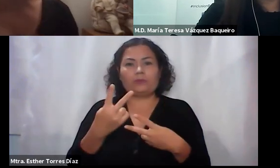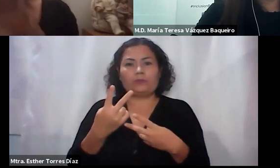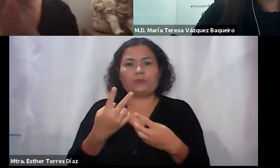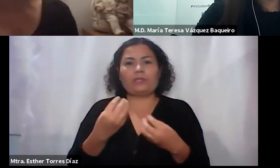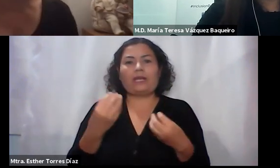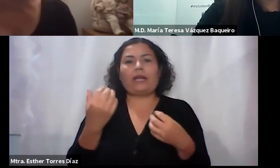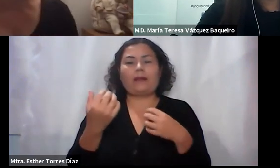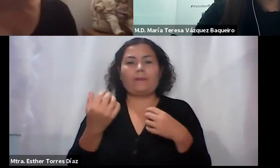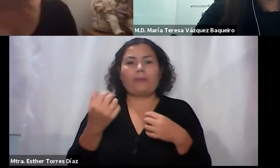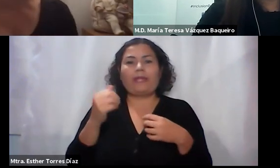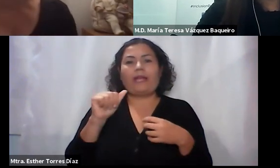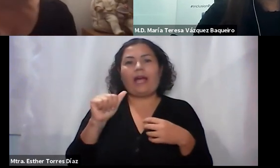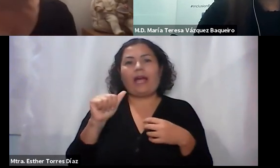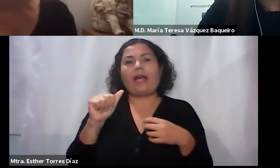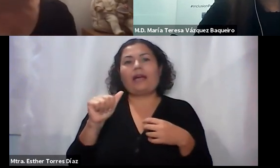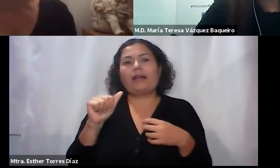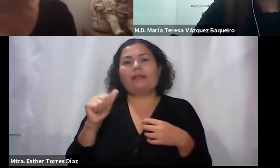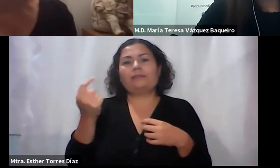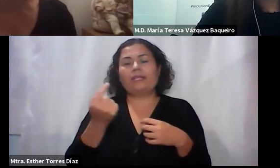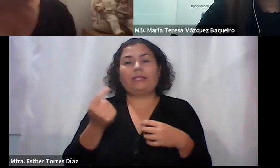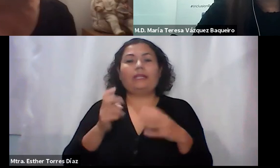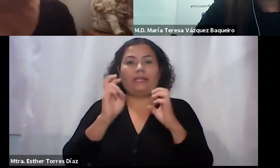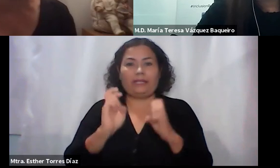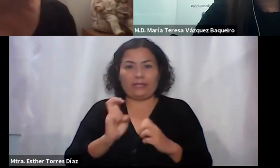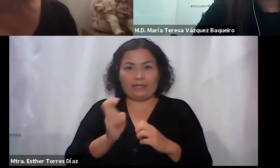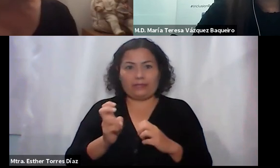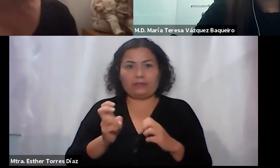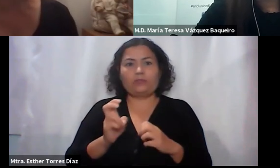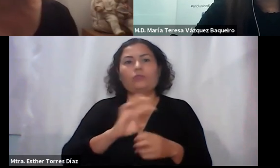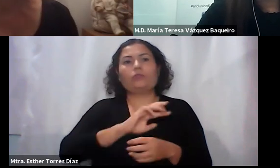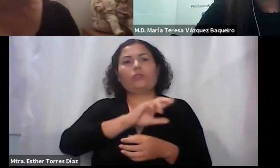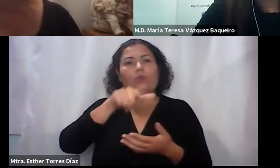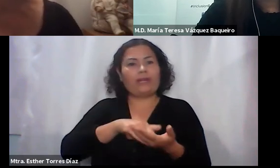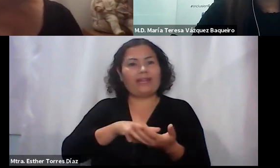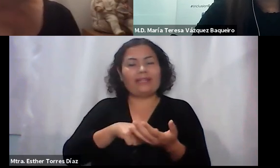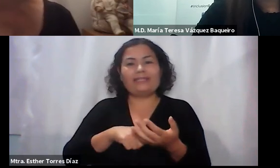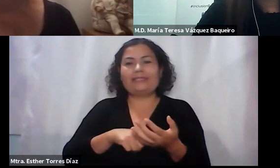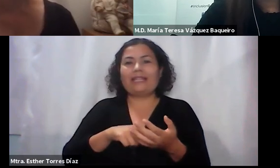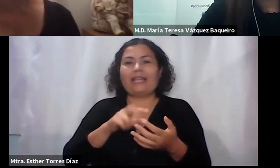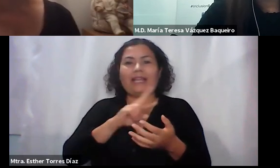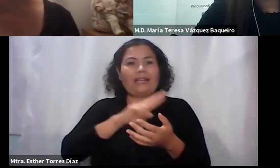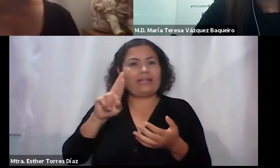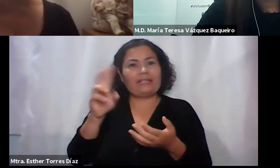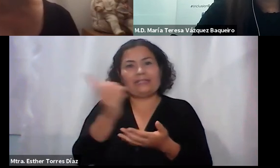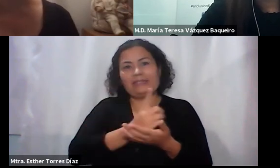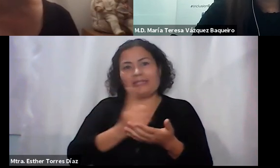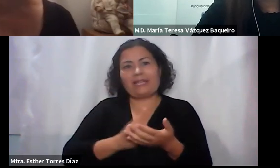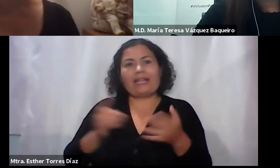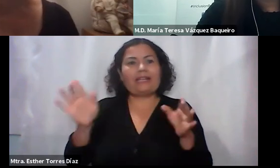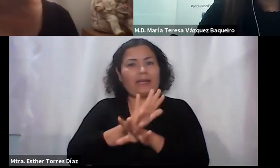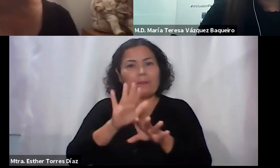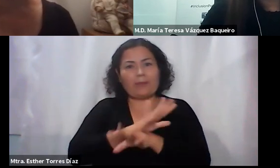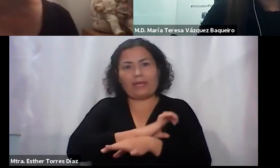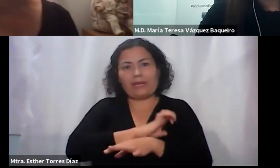a que en estas zonas, ¿no? Pues rediseñar ese espacio. Entonces, cada espacio, cada